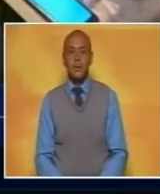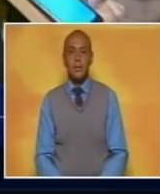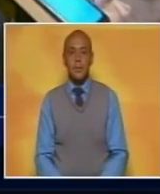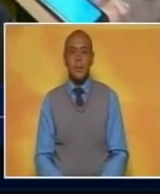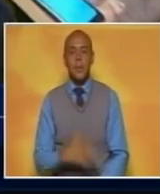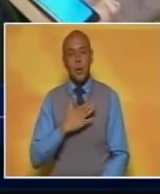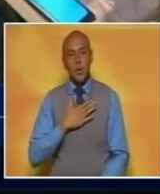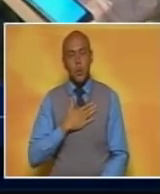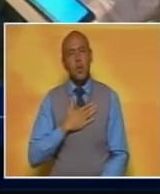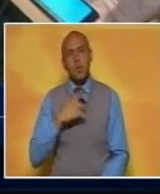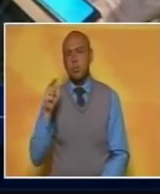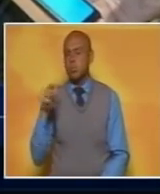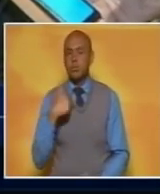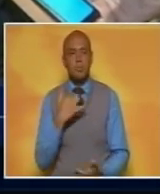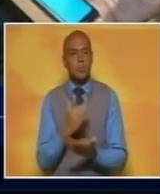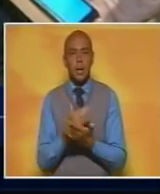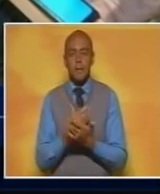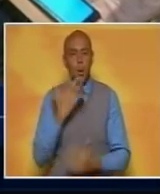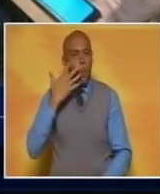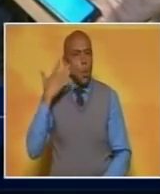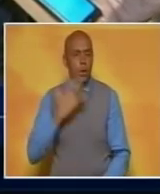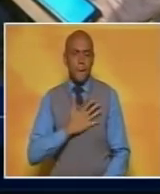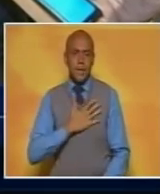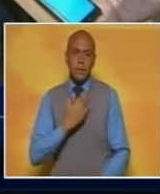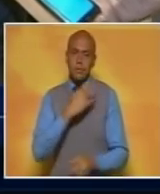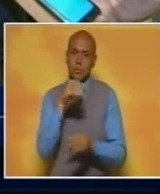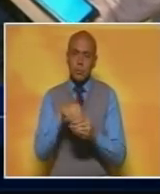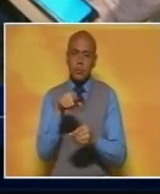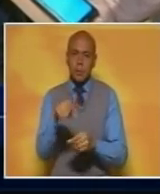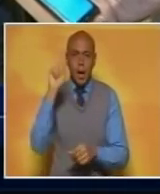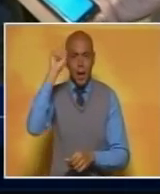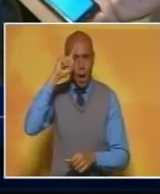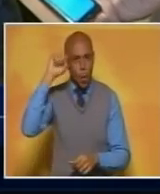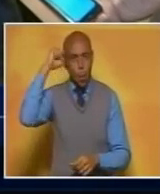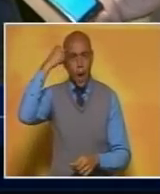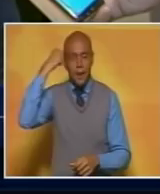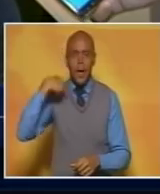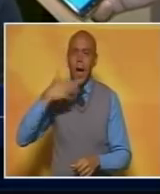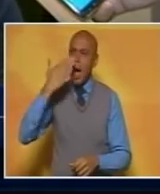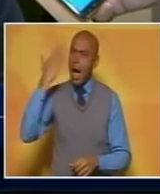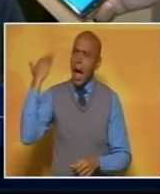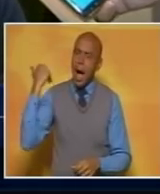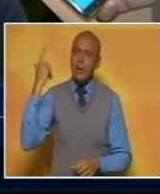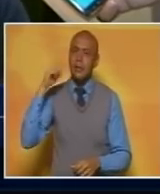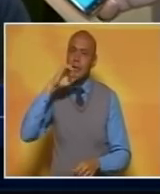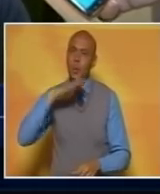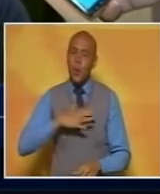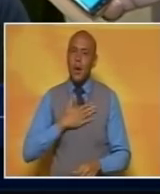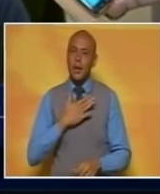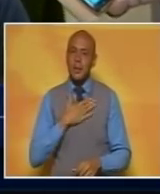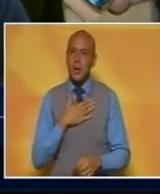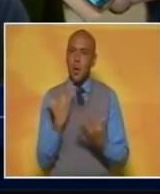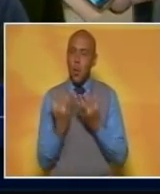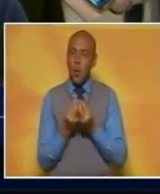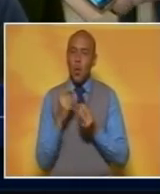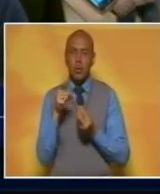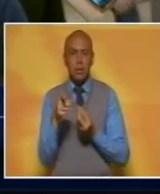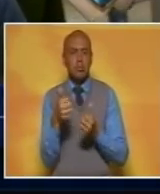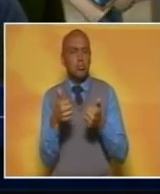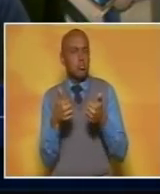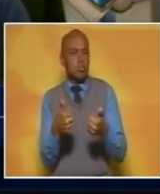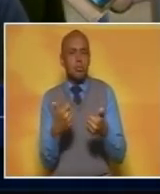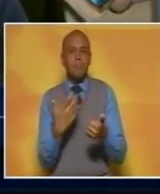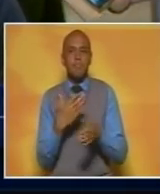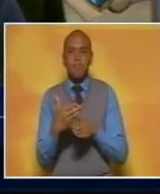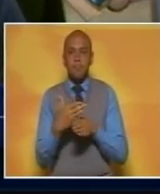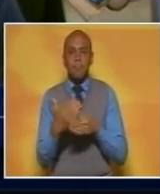Siempre es un orgullo venir a la selección. Sí, sabiendo, lo recuerdo que también cuando se hizo la celebración de su campeonato que hicimos con la sub-20, fue maravilloso.